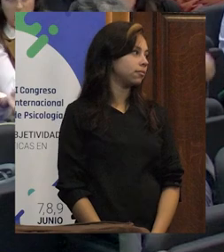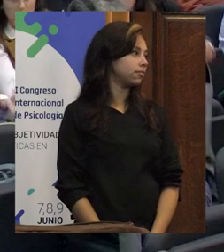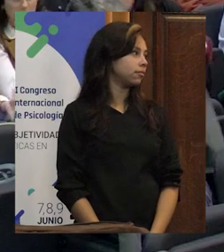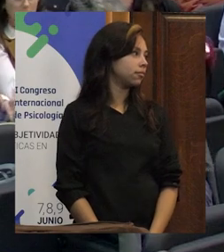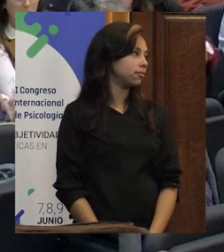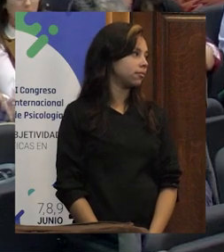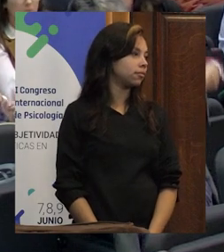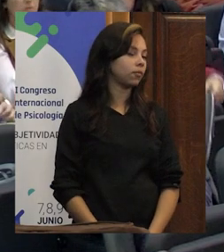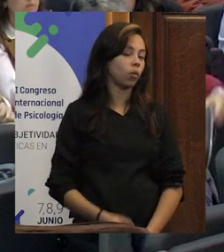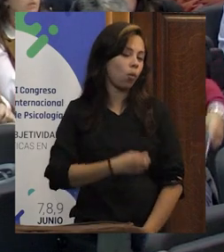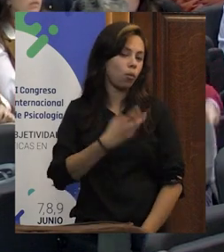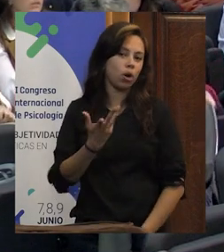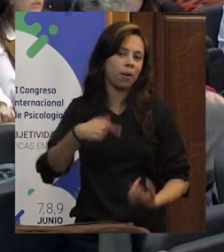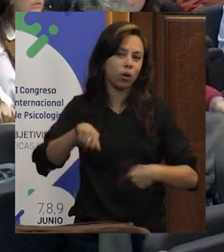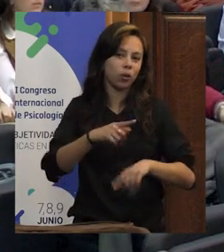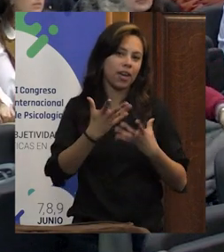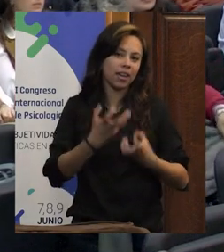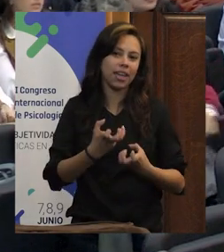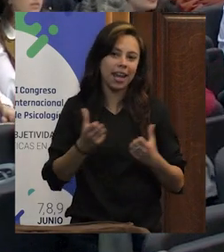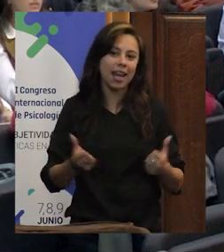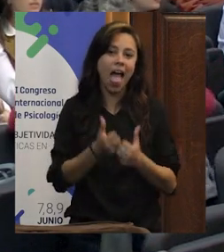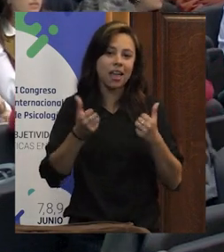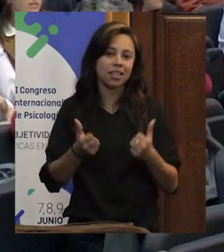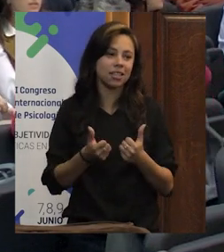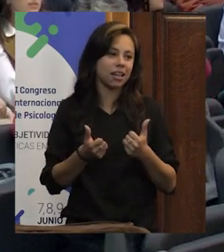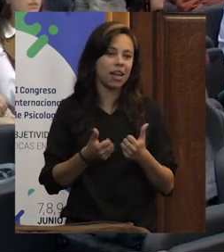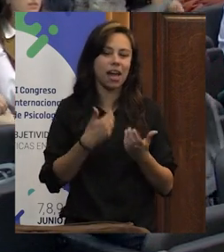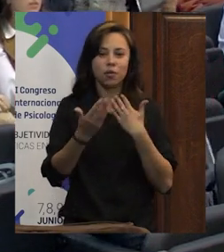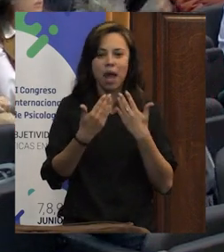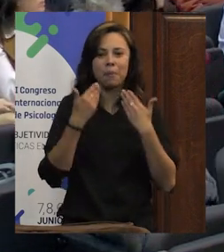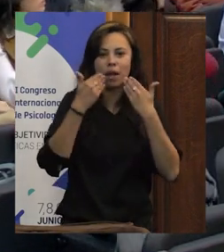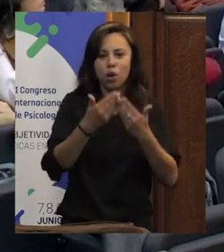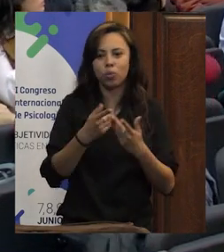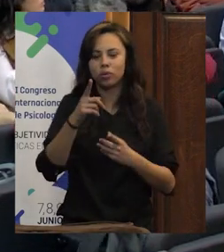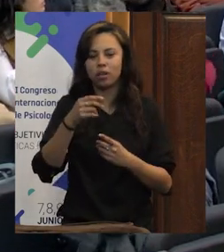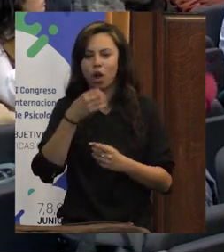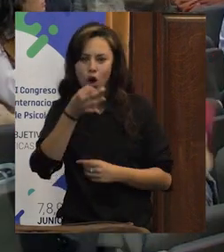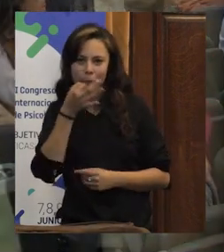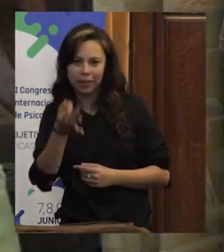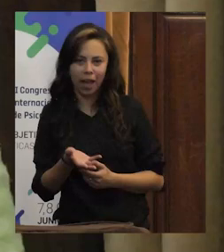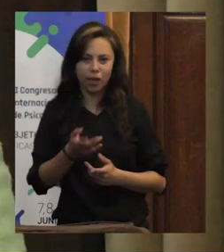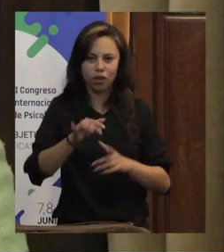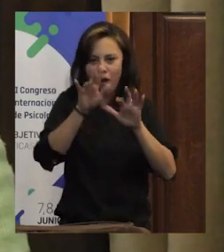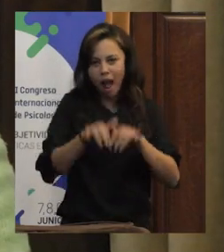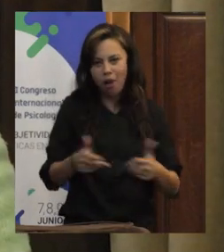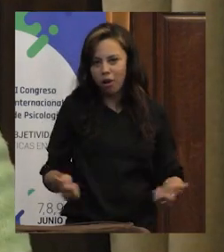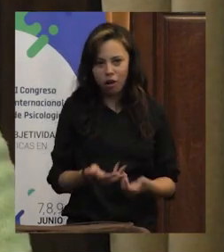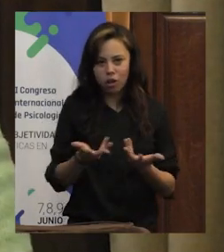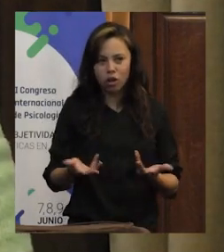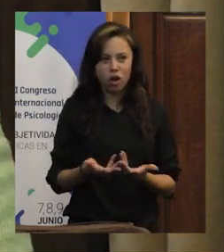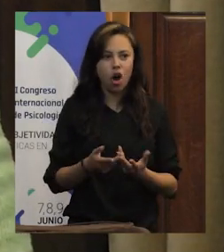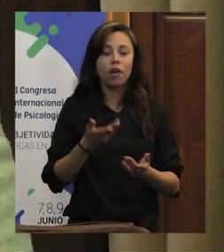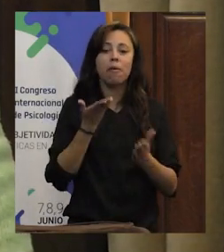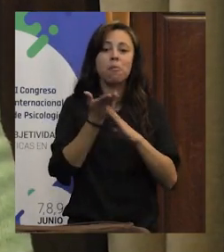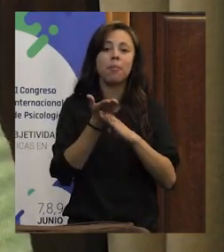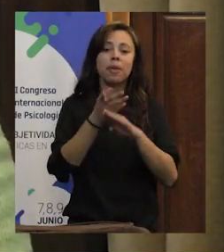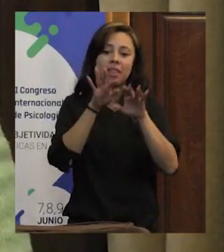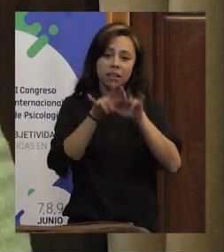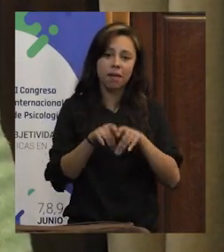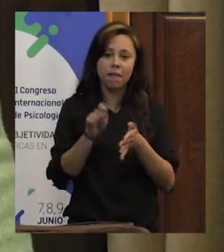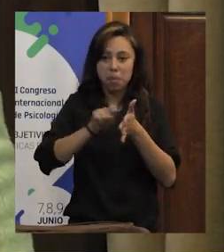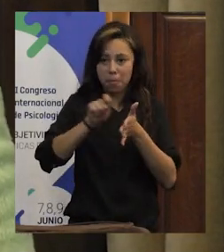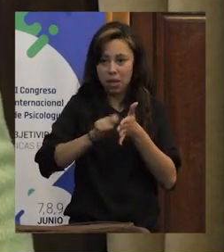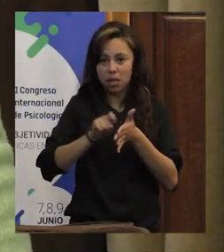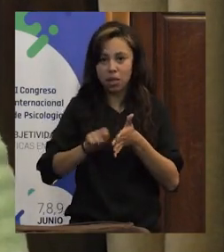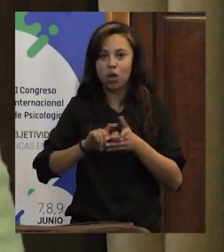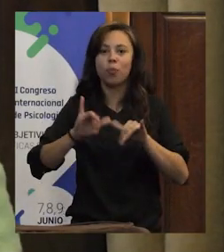Bueno, para quienes quieran hacer alguna apreciación, comentario, pregunta, les vamos a pedir que escriban en un papelito porque